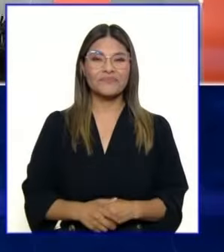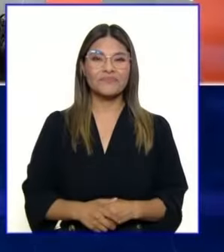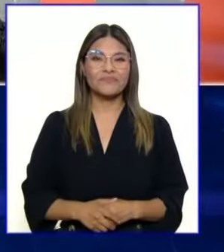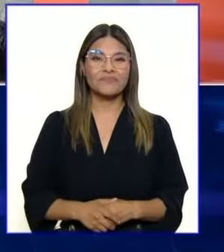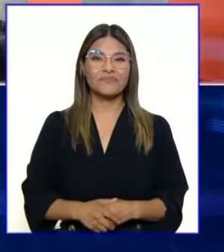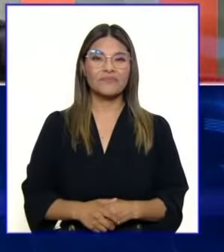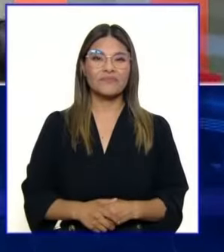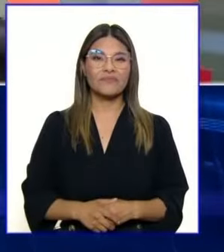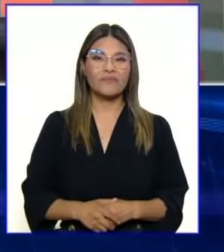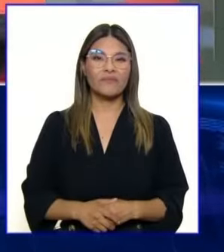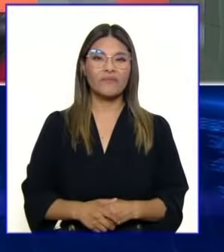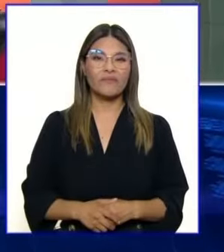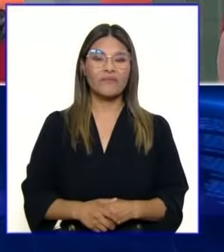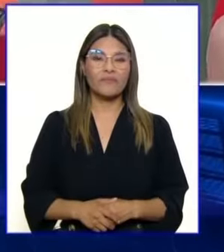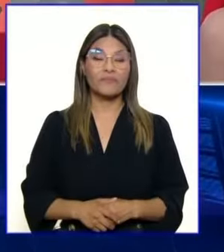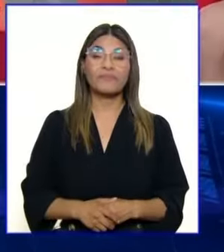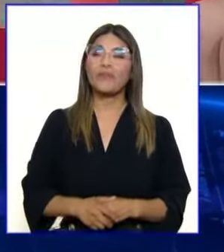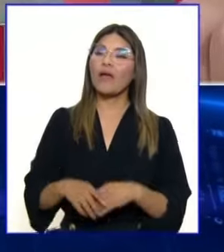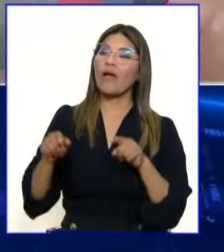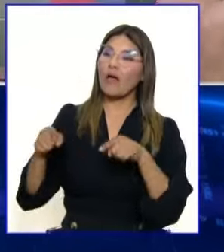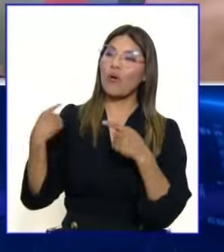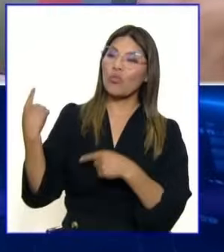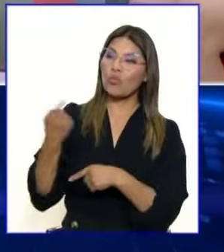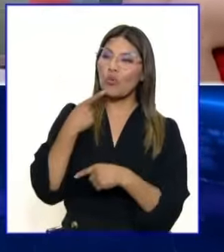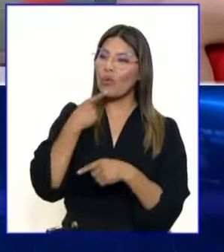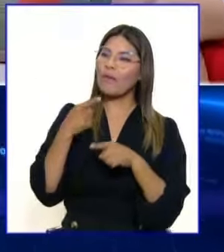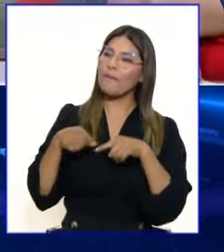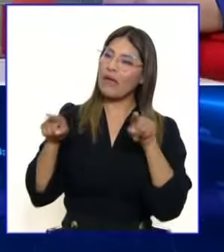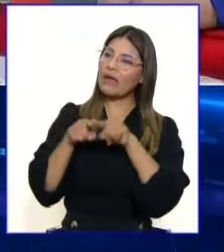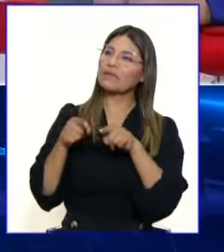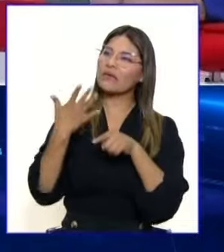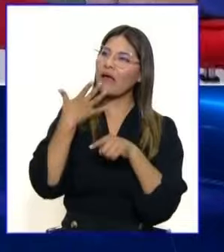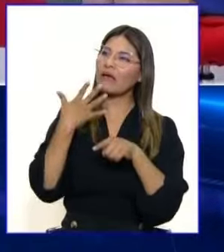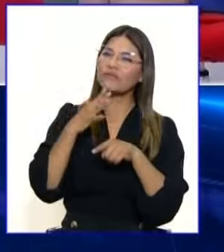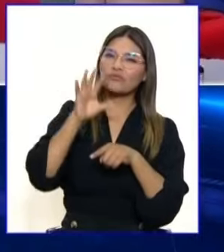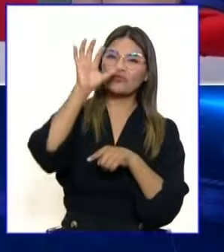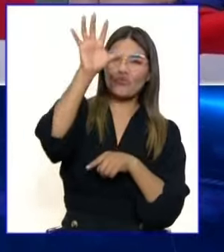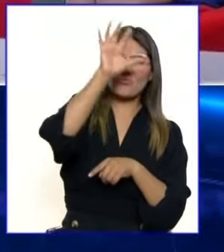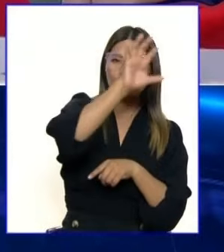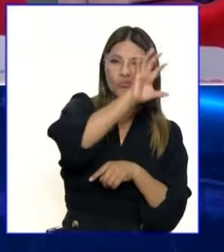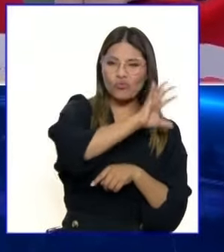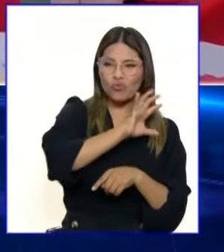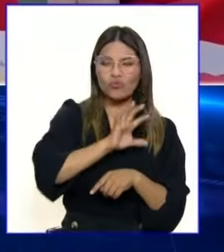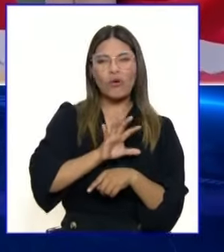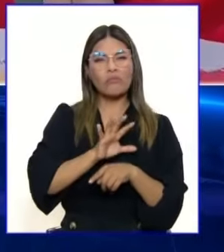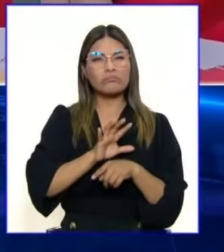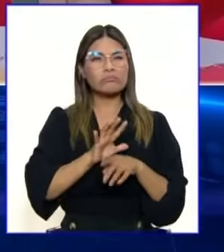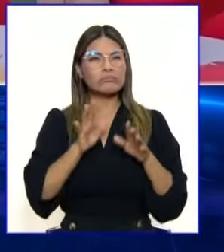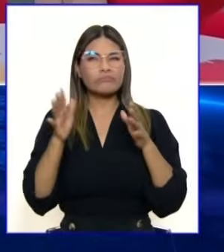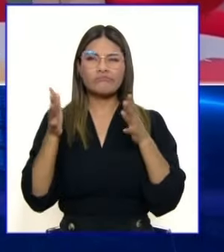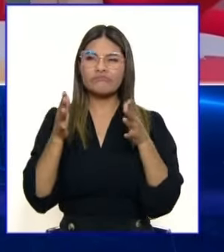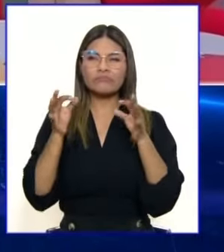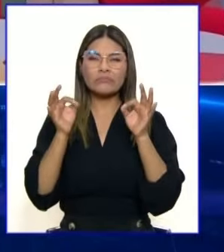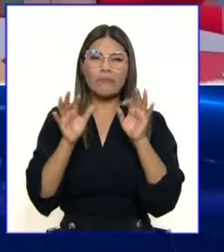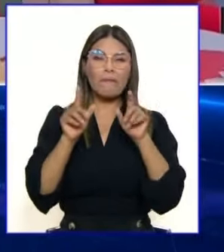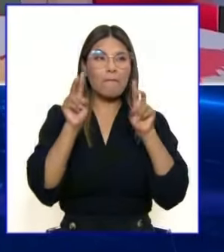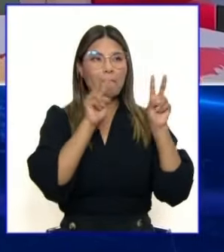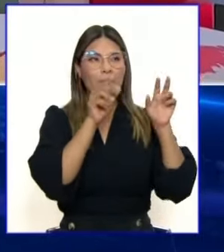se habla cada vez menos del Asia-Pacífico y se habla de esta dimensión del Indo-Pacífico, que a veces parece tener una orientación de